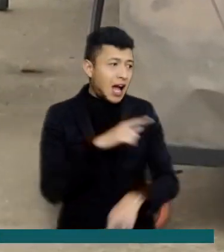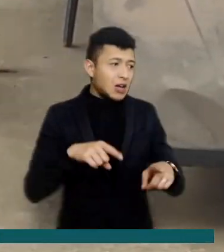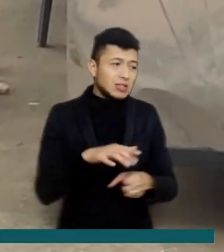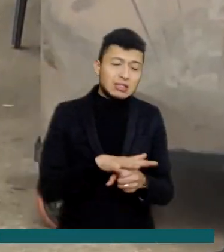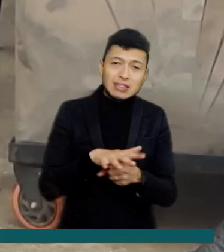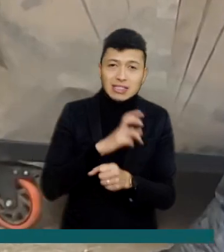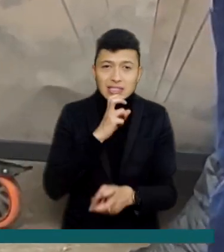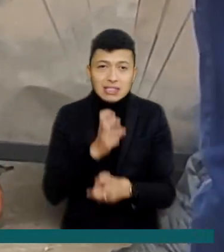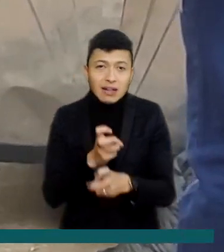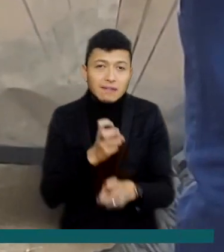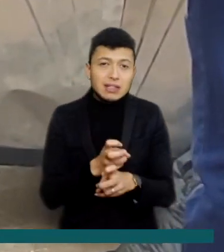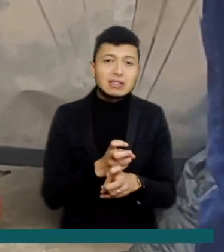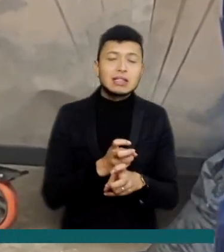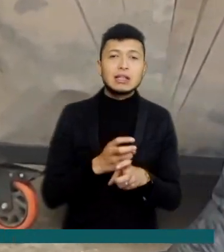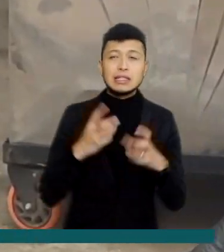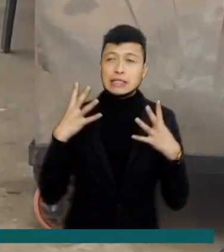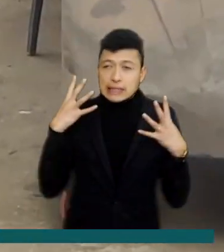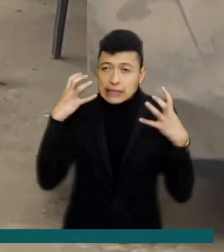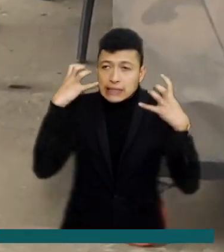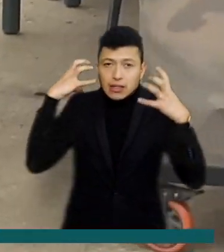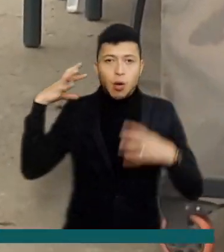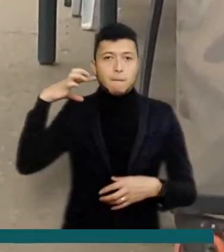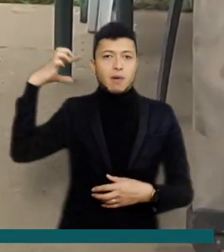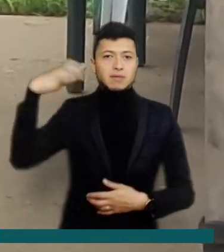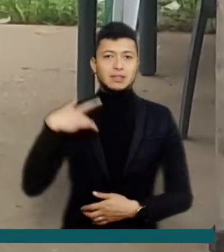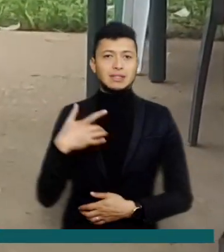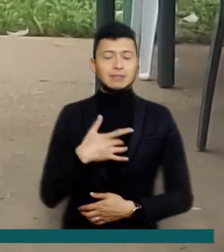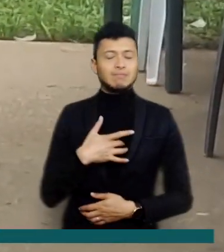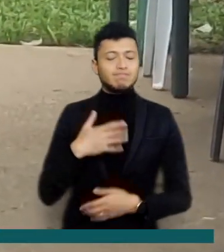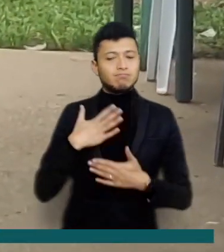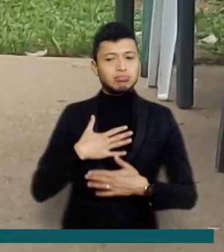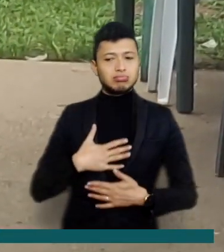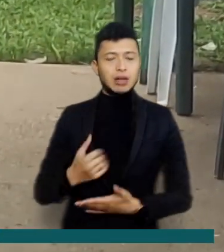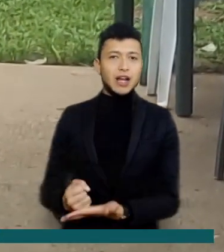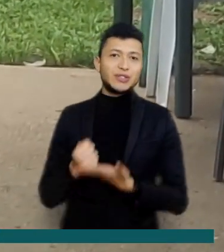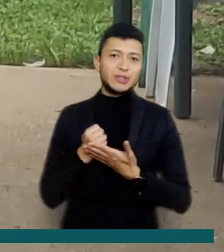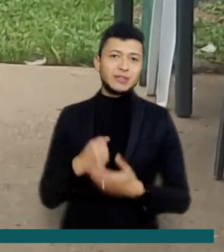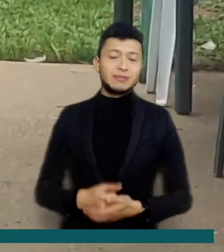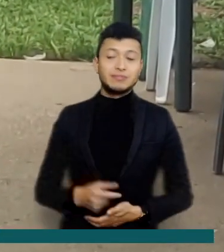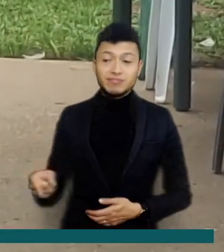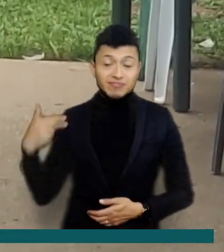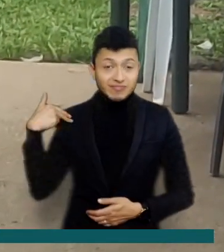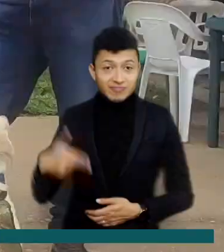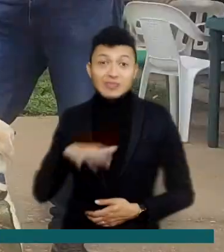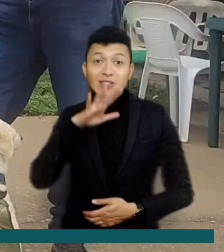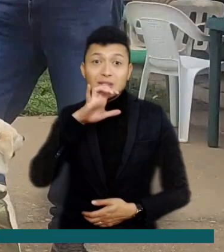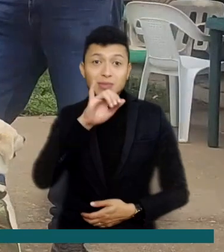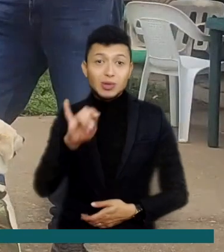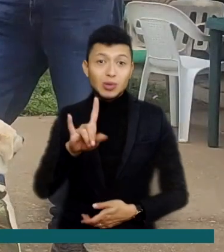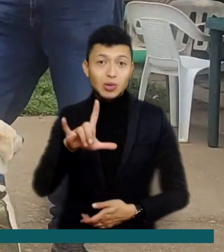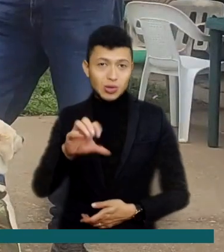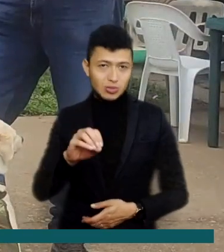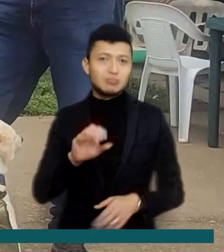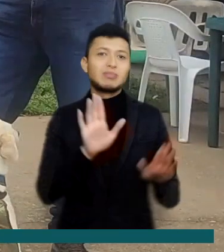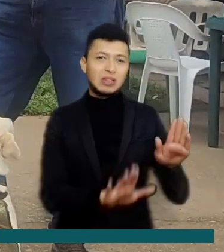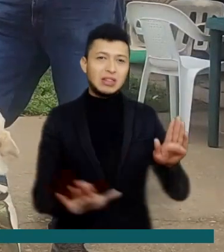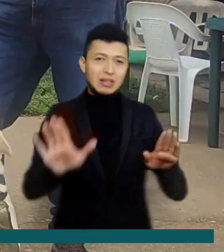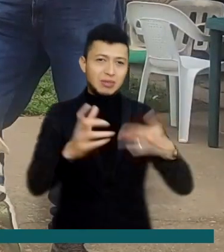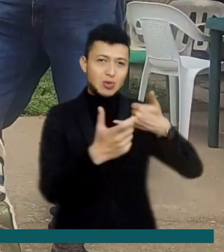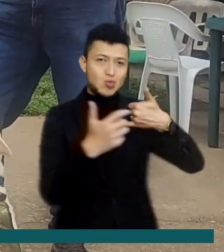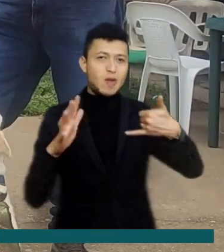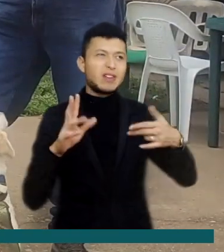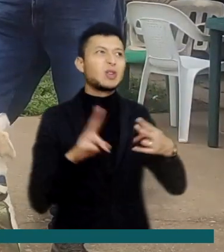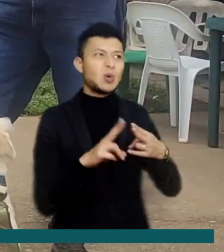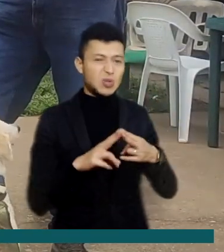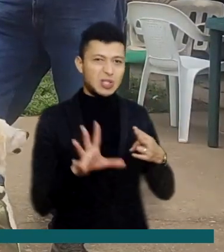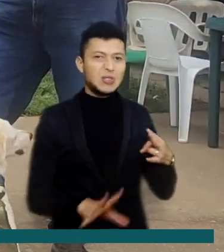afrontan un buen momento o liberando el estrés de los profesionales de la salud. La historia de Julio el Perrito ya es bien conocida en el departamento del